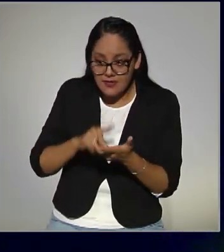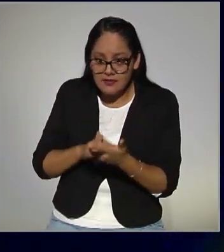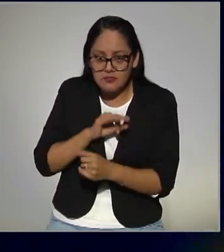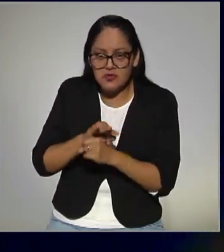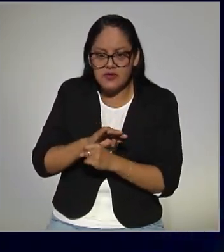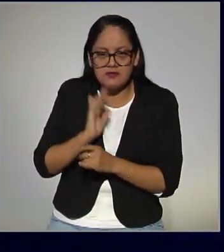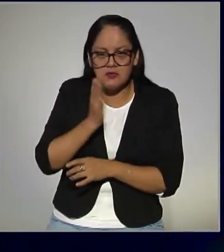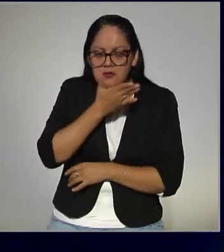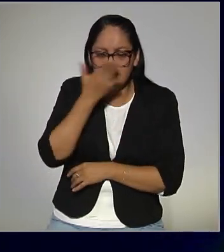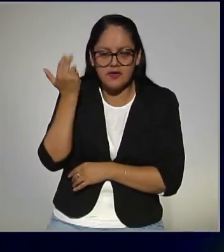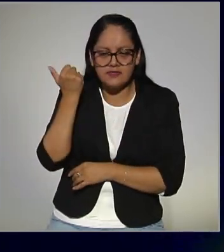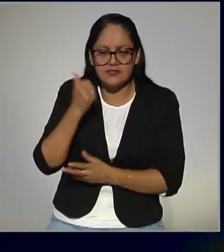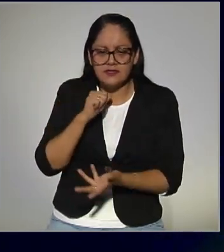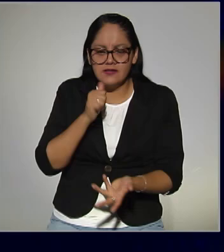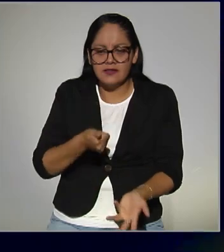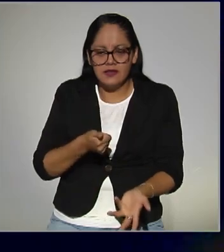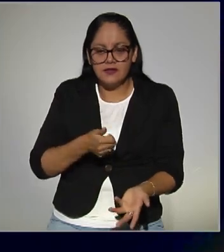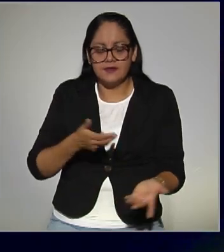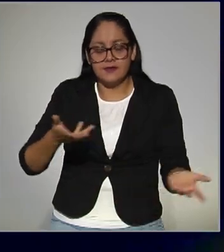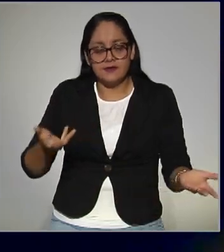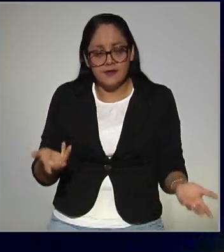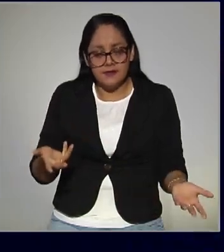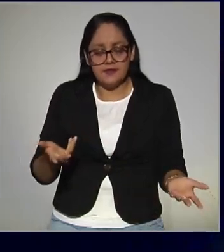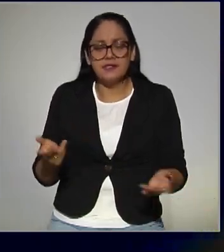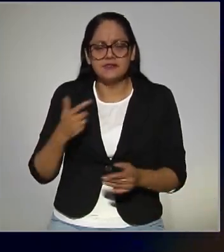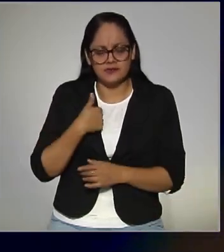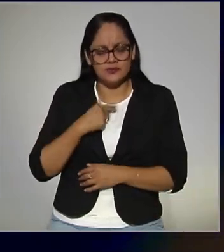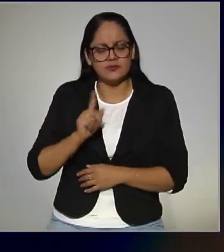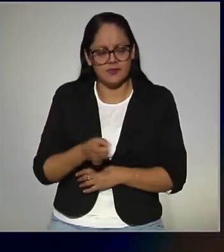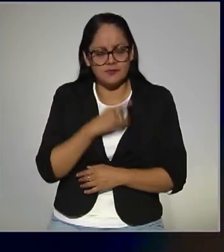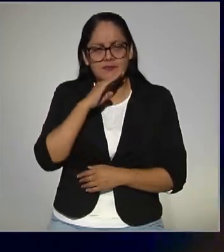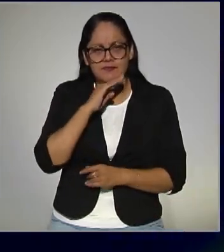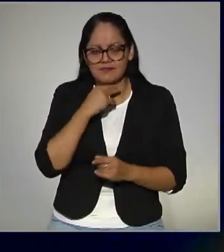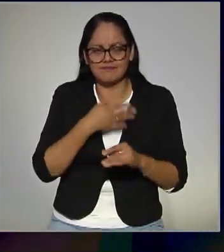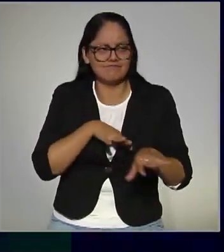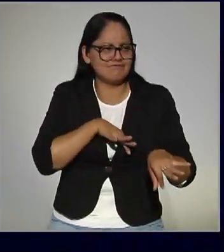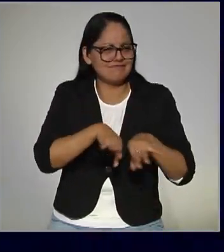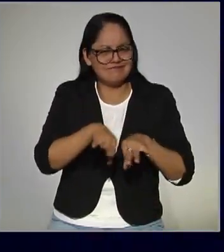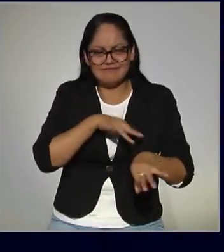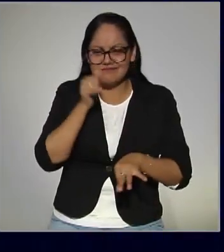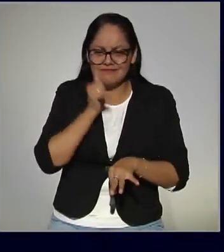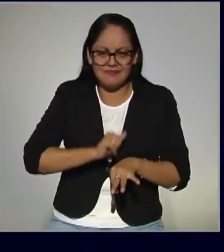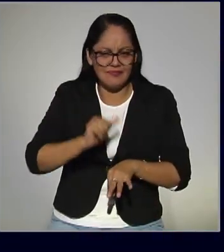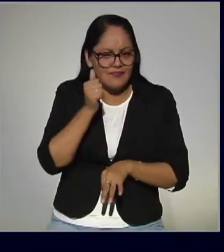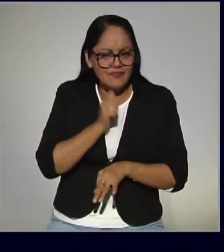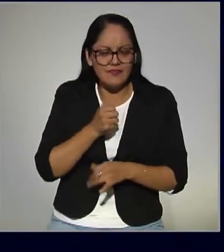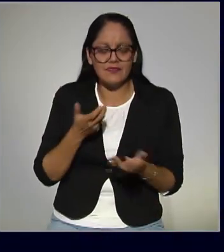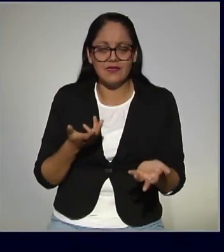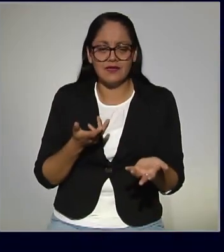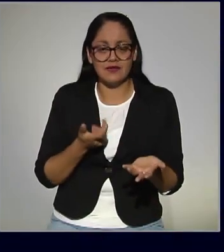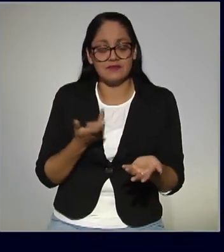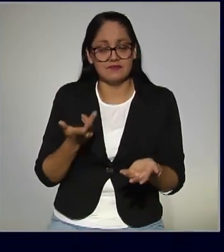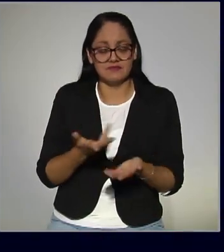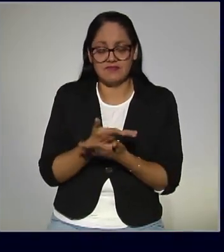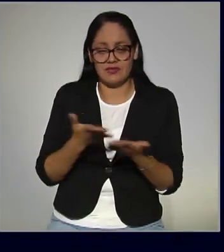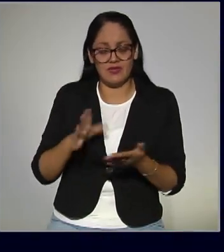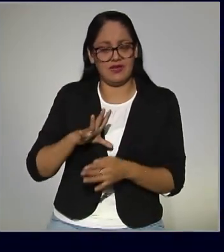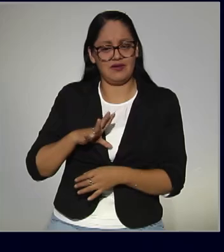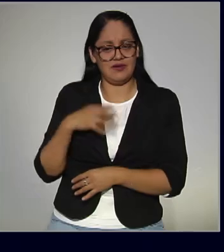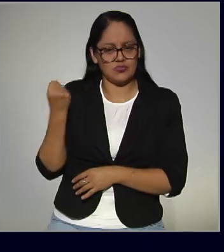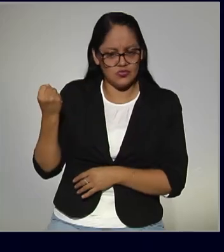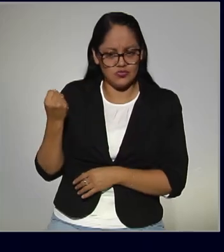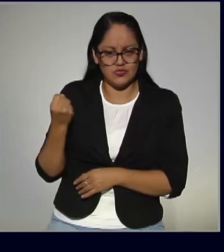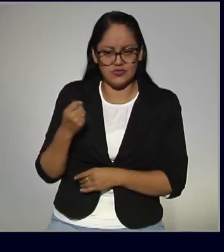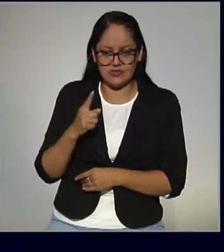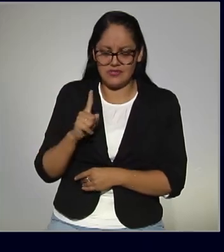No me lo imaginé. Yo sí soy una mamá que trabajó todo el tiempo, y pues los abusos sucedían